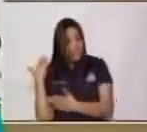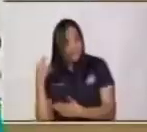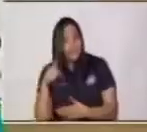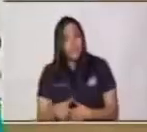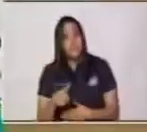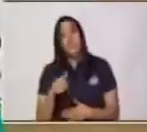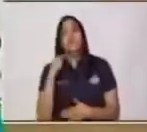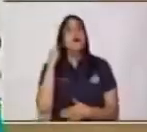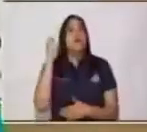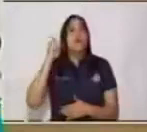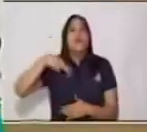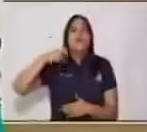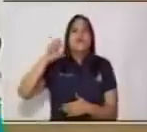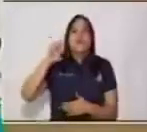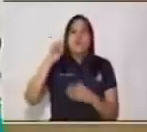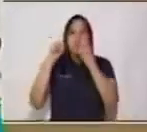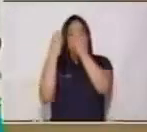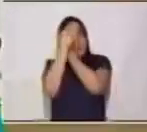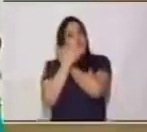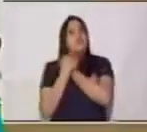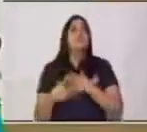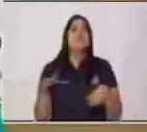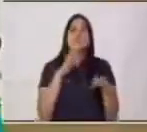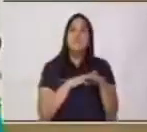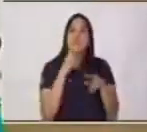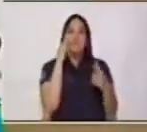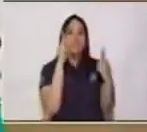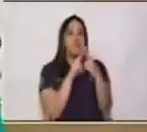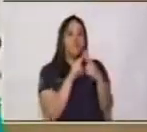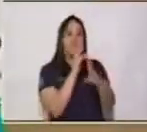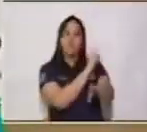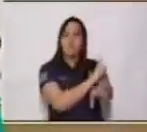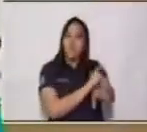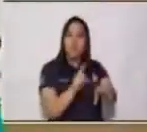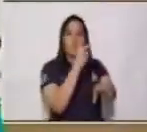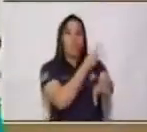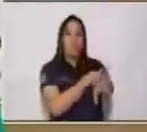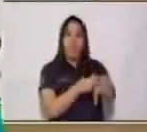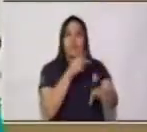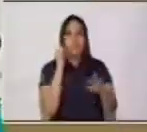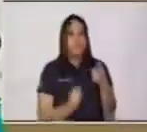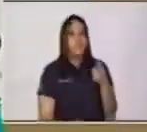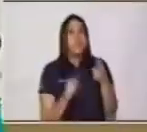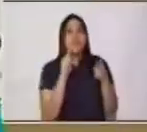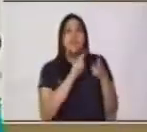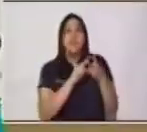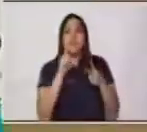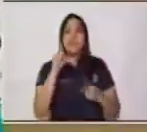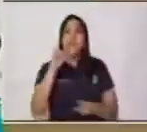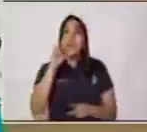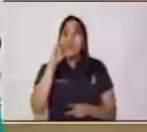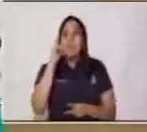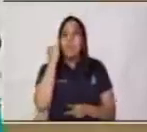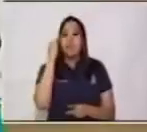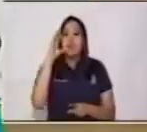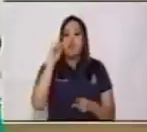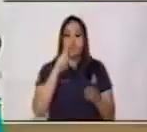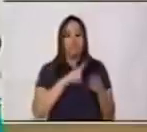más conocidos, el cuento y la novela. Luego tenemos el género lírico o